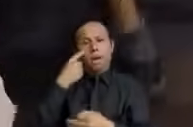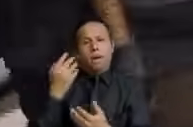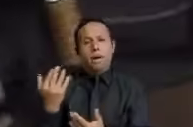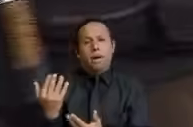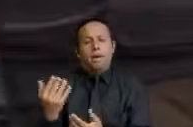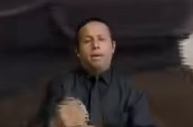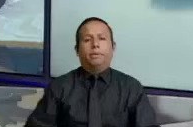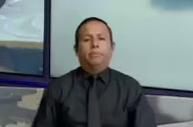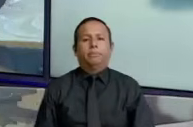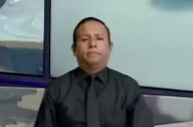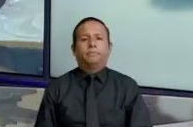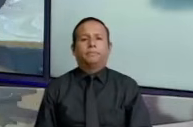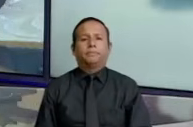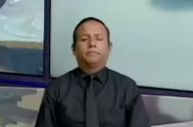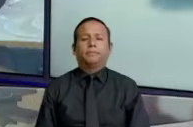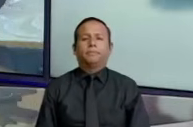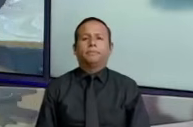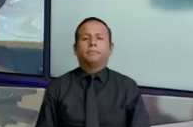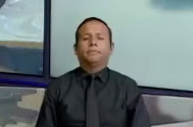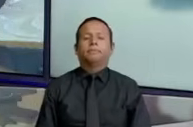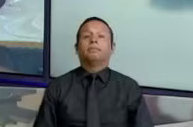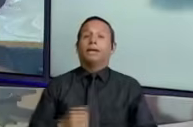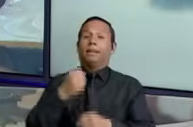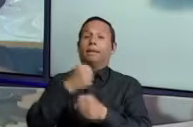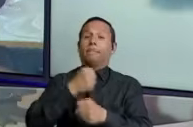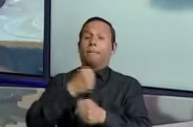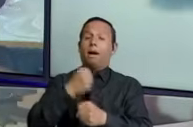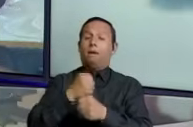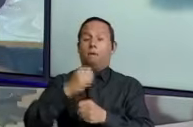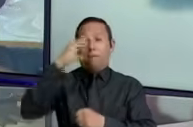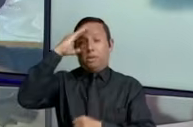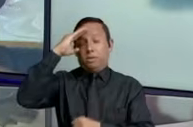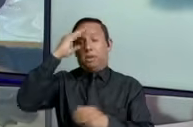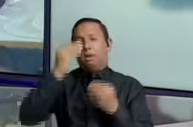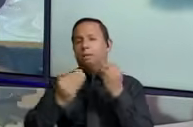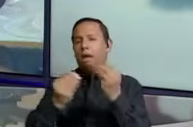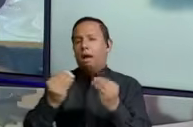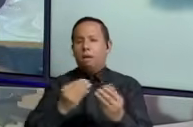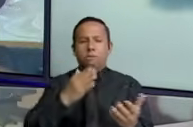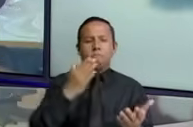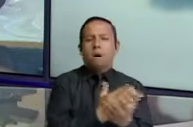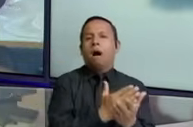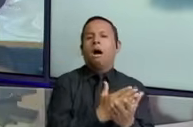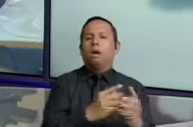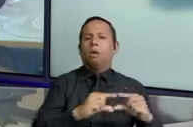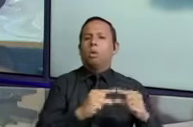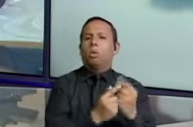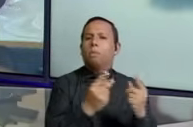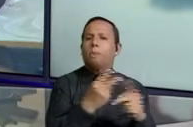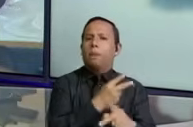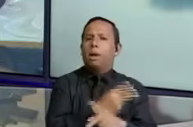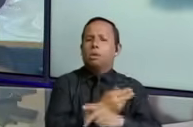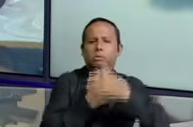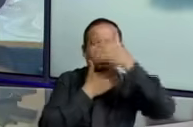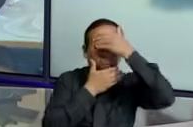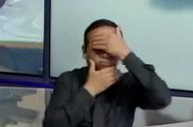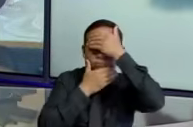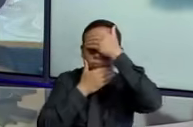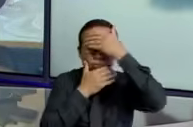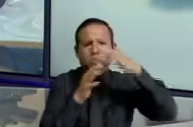Adriana Peralta trabajos de inteligencia policial permitieron desarticular una banda terrorista que tenía